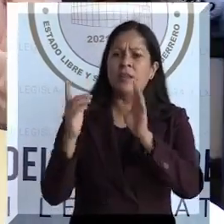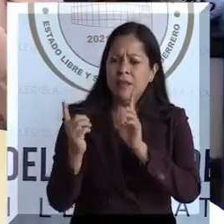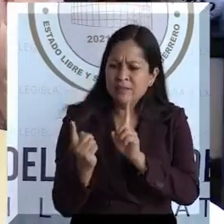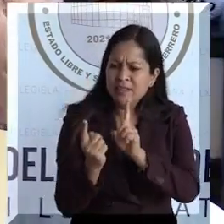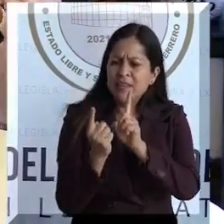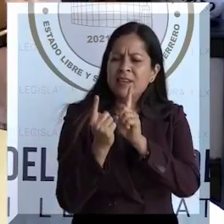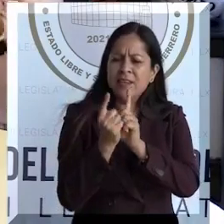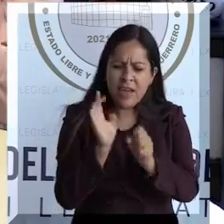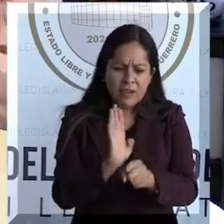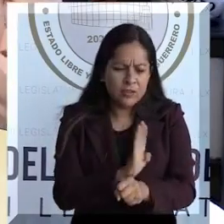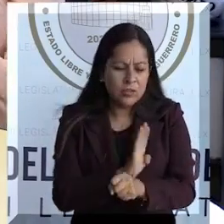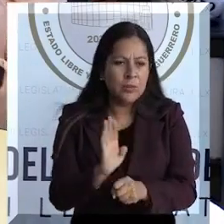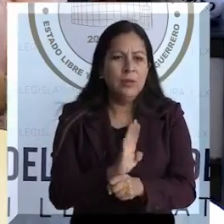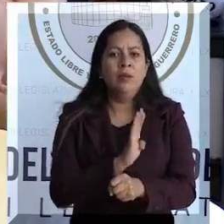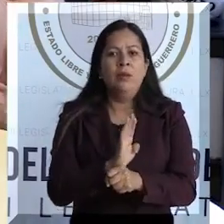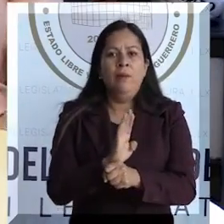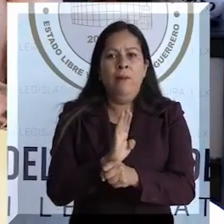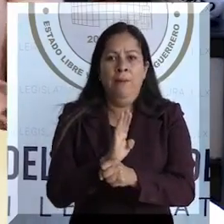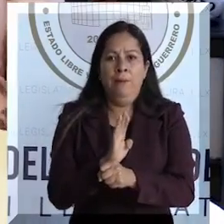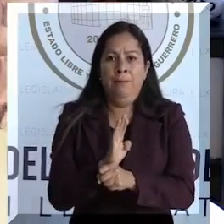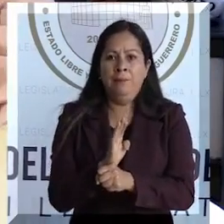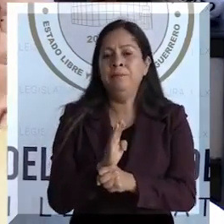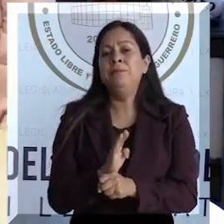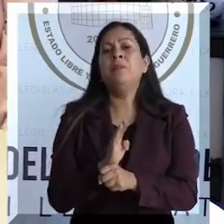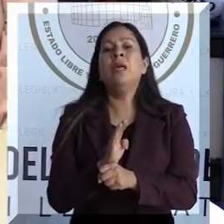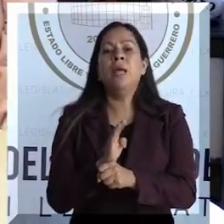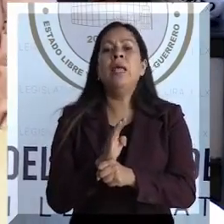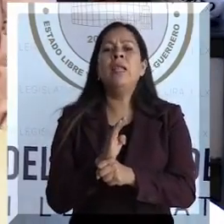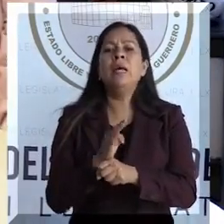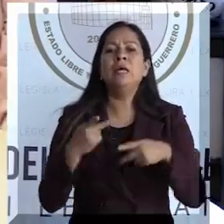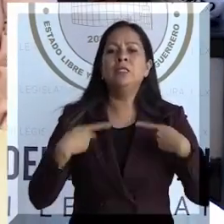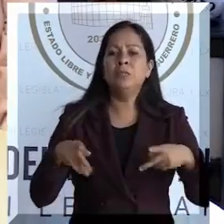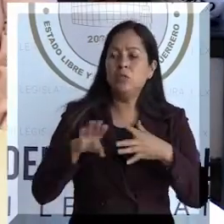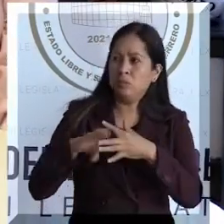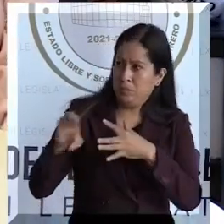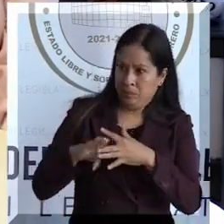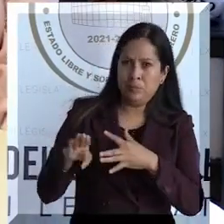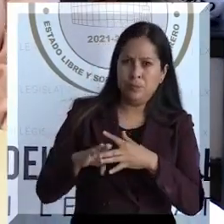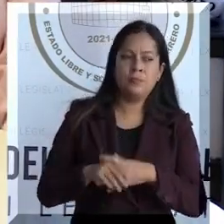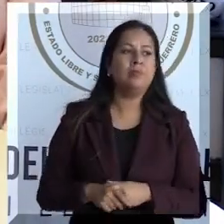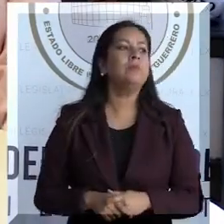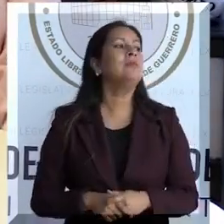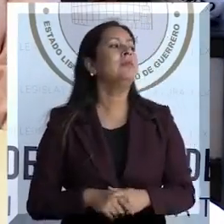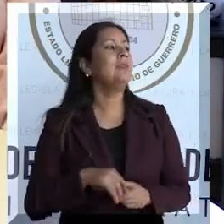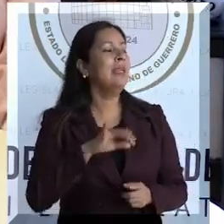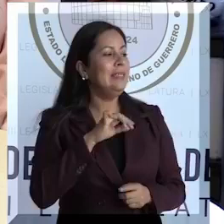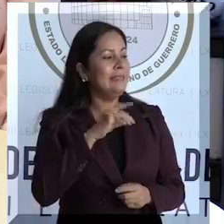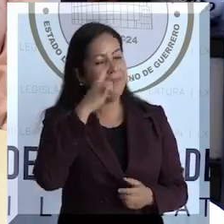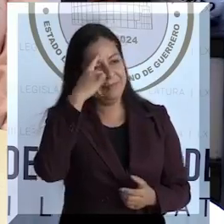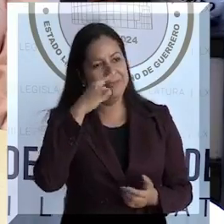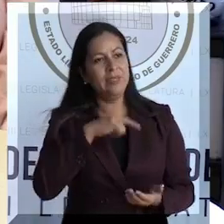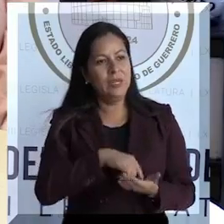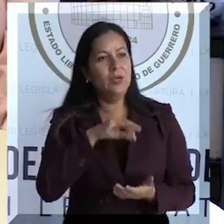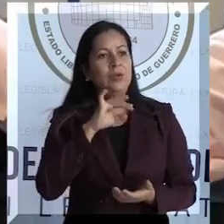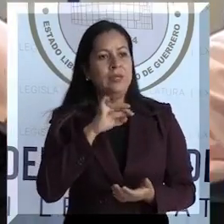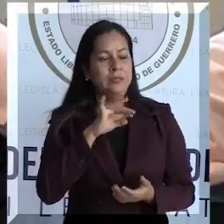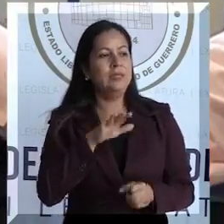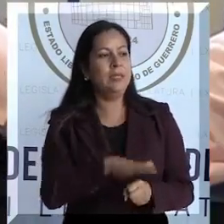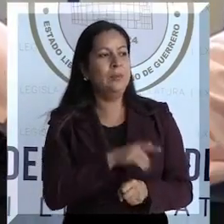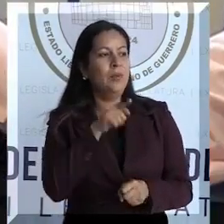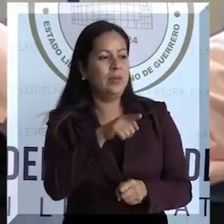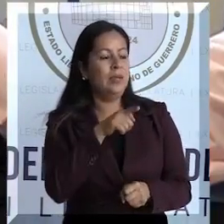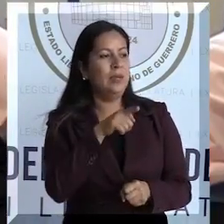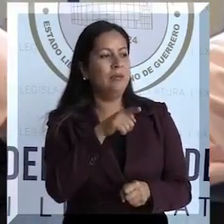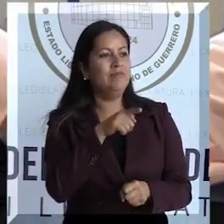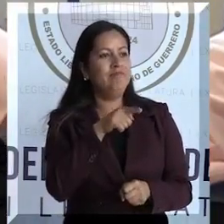acercarse, acercar estos beneficios a los migrantes guerrerenses? Con la licenciada Silvia, mira, sí, yo creo que sí, porque con